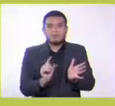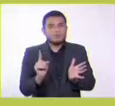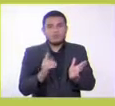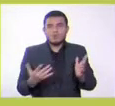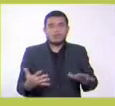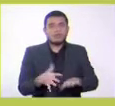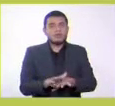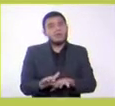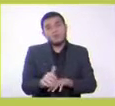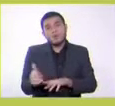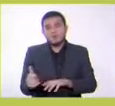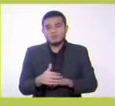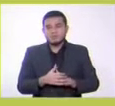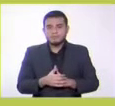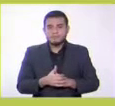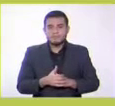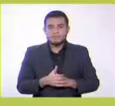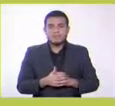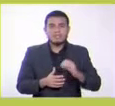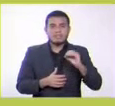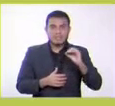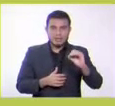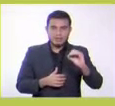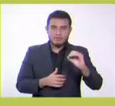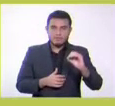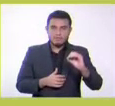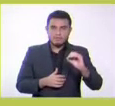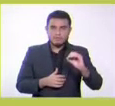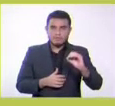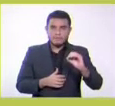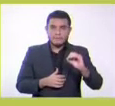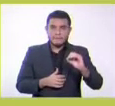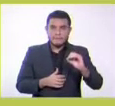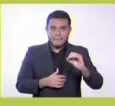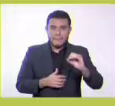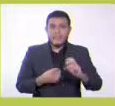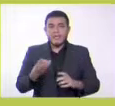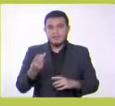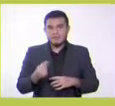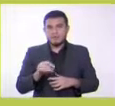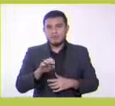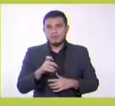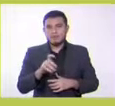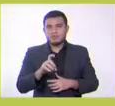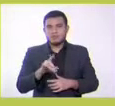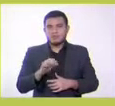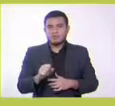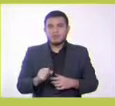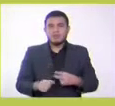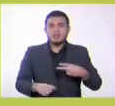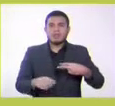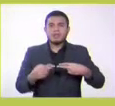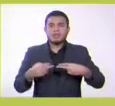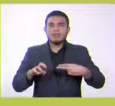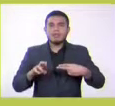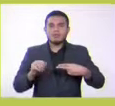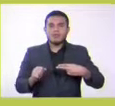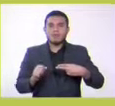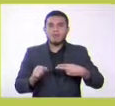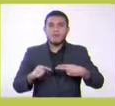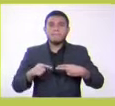con otros es 0. El número de oxidación del hidrógeno es